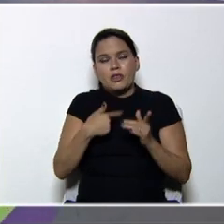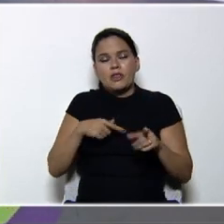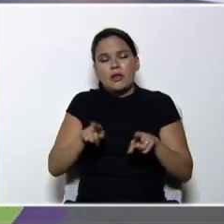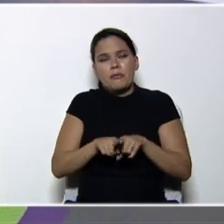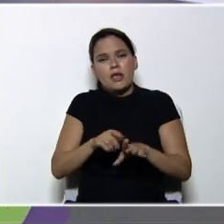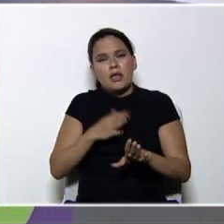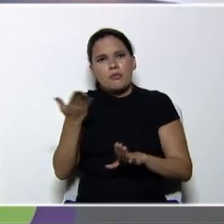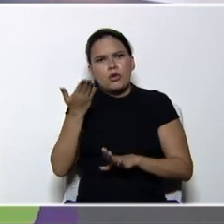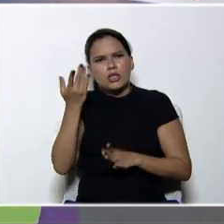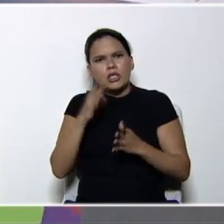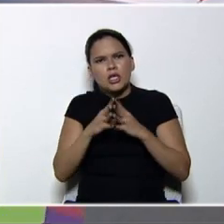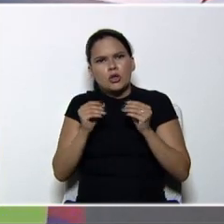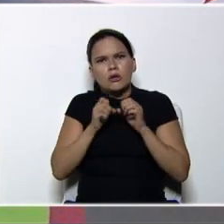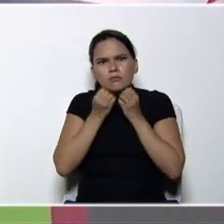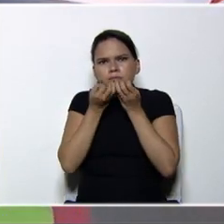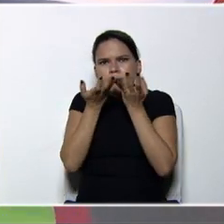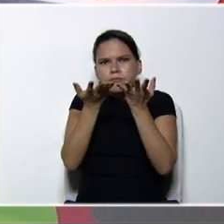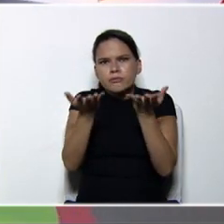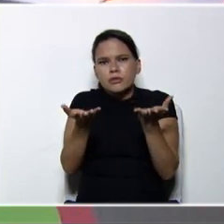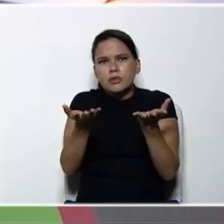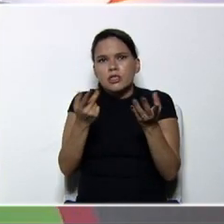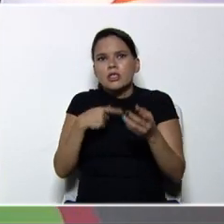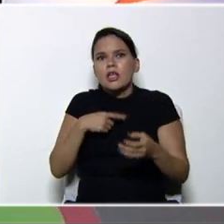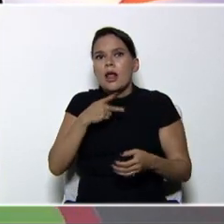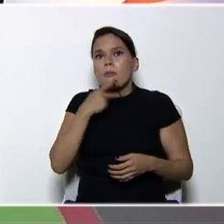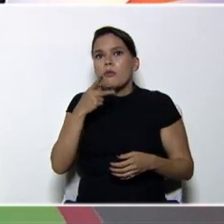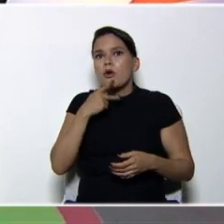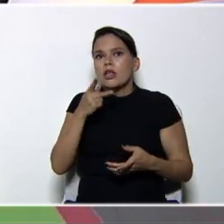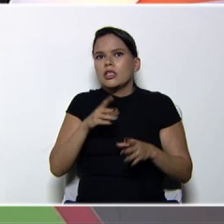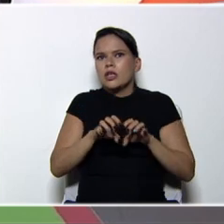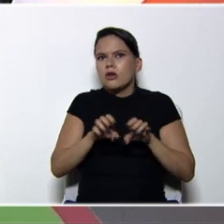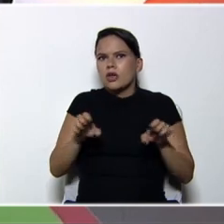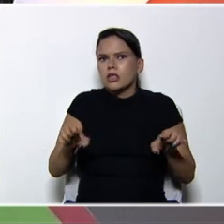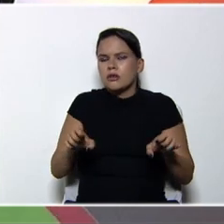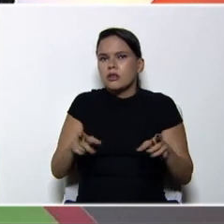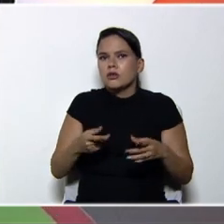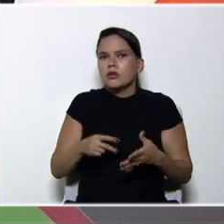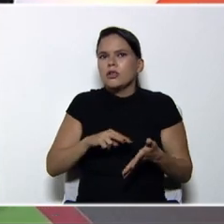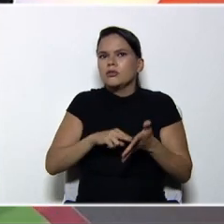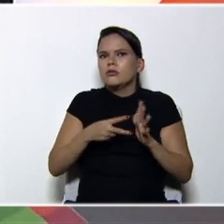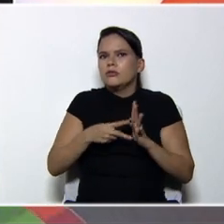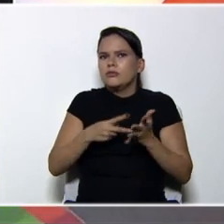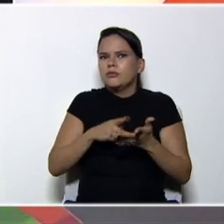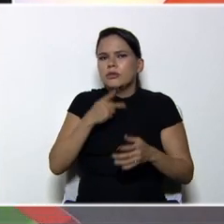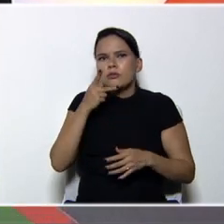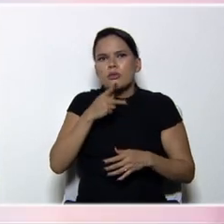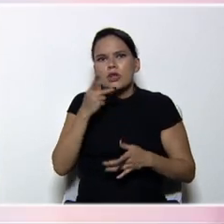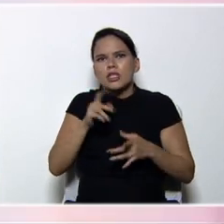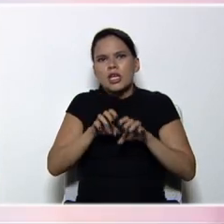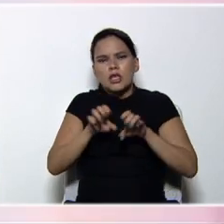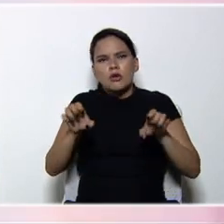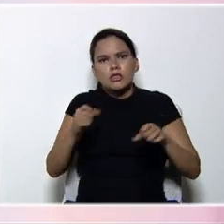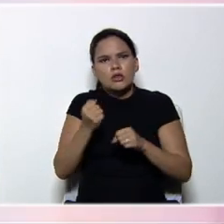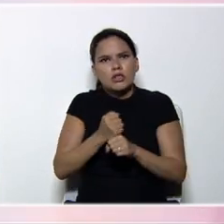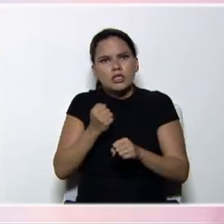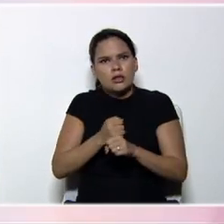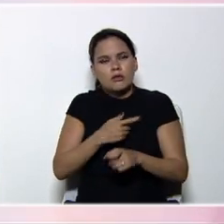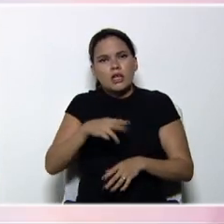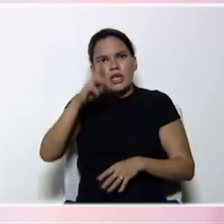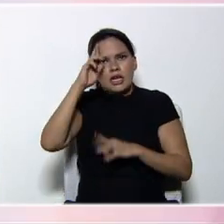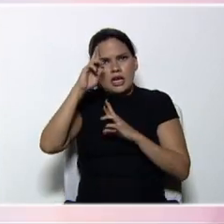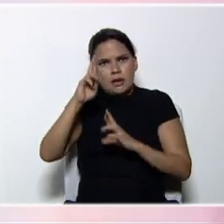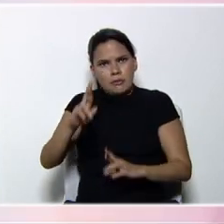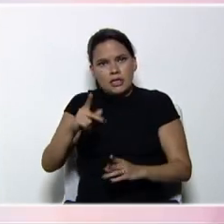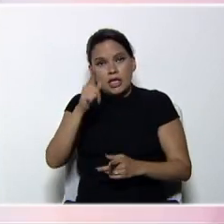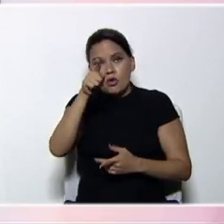lo que se difunda esté apegada a nuestra política educativa, sobre todo a la conceptualización y política de educación y trabajo, respetando